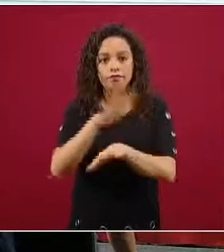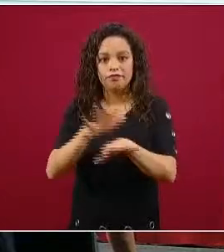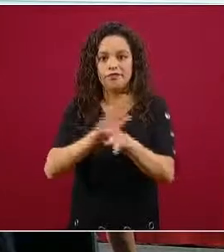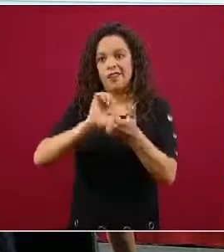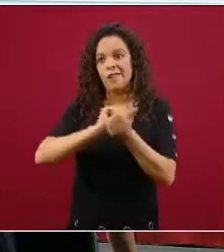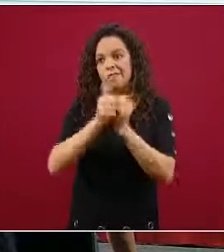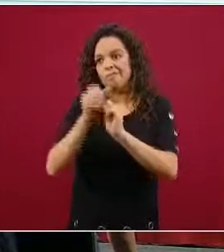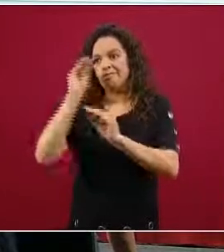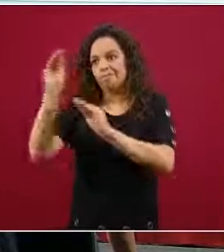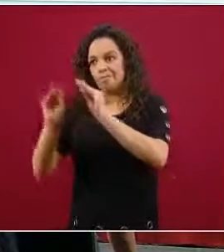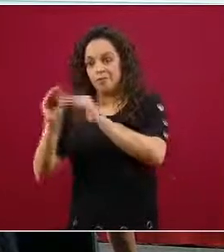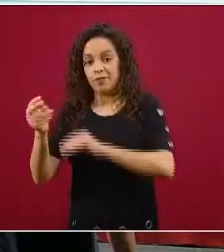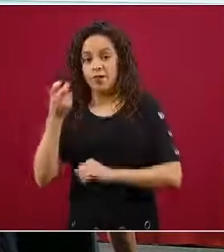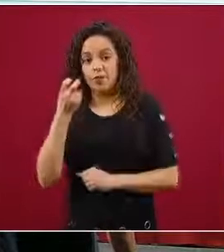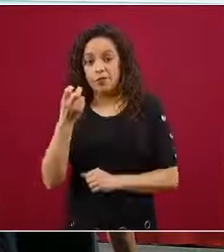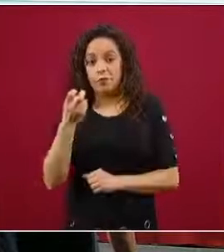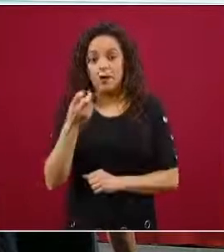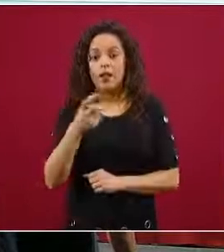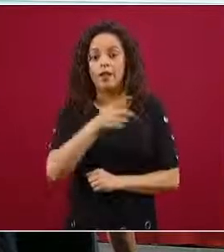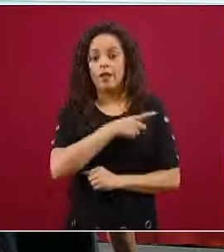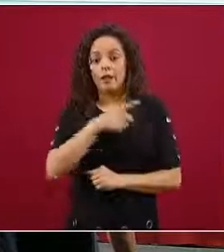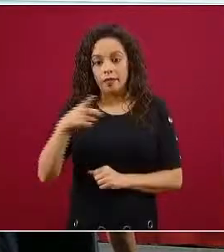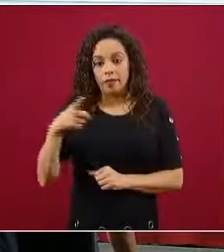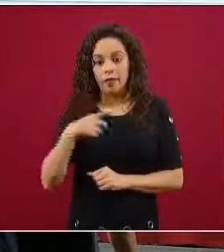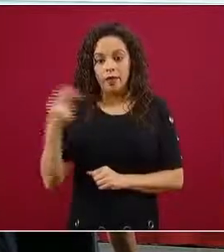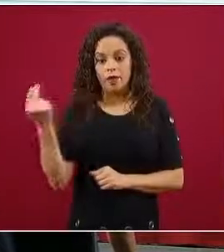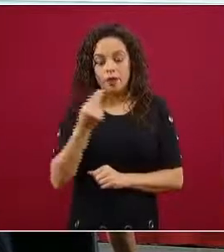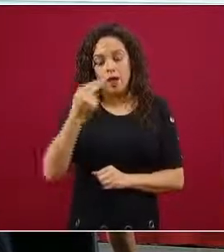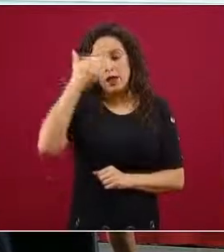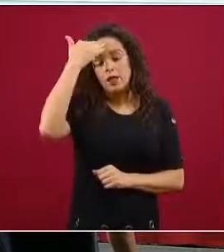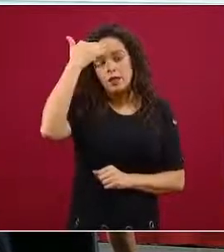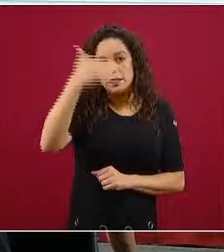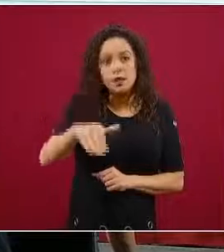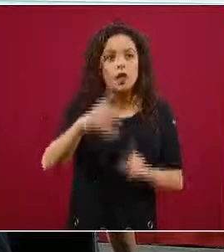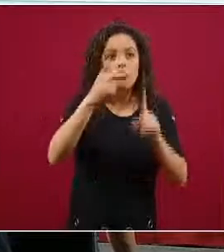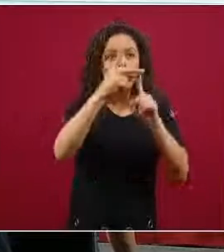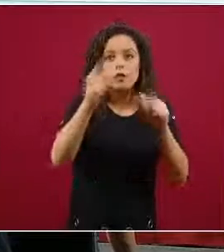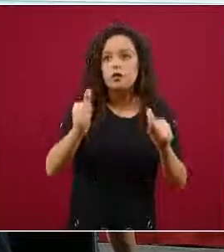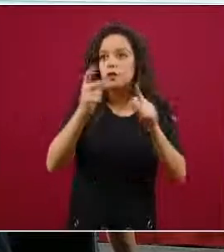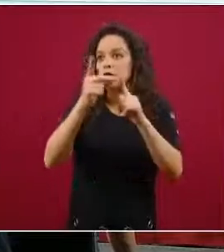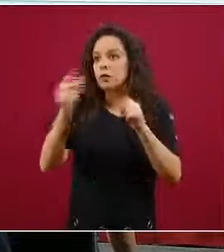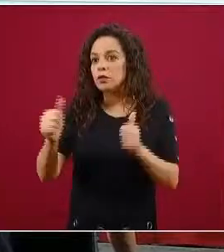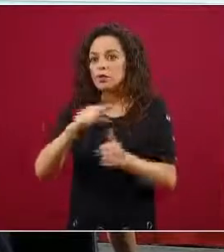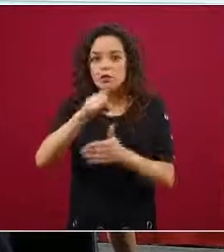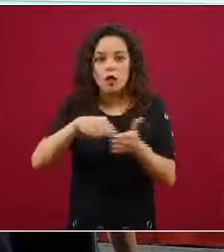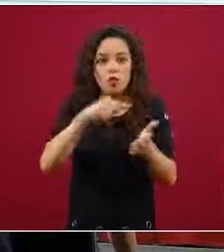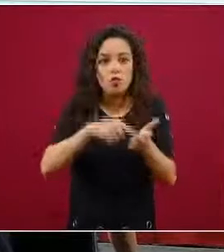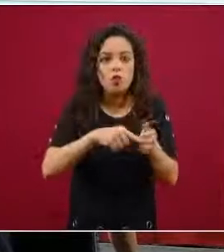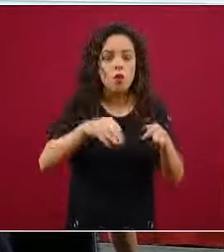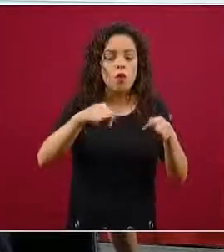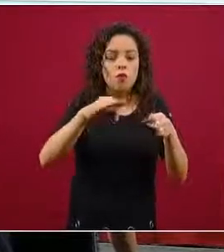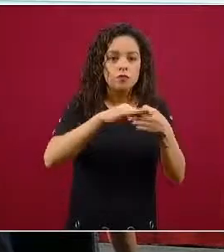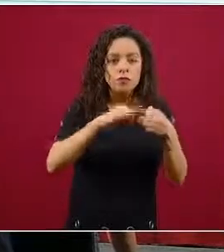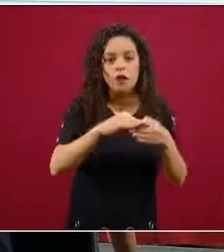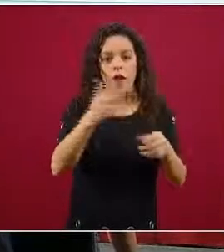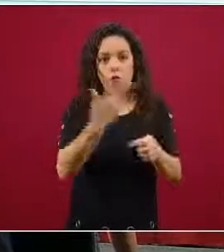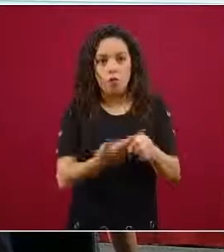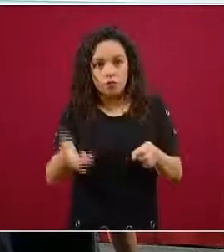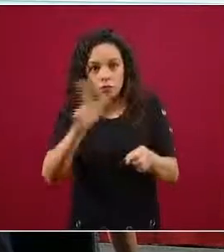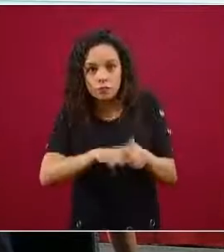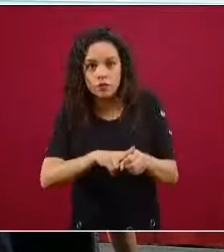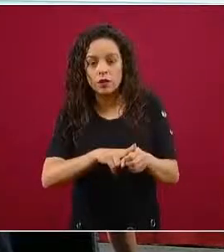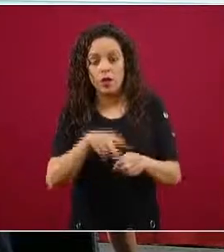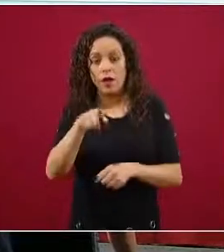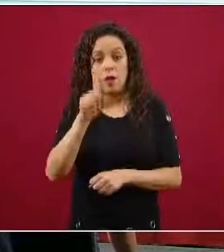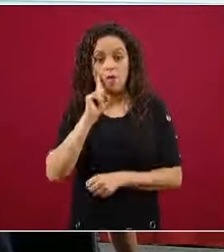plan debe incluir la identificación de las unidades médicas en la localidad maternidad, donde esa mujer va